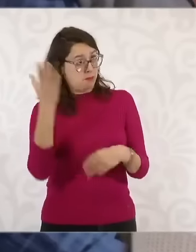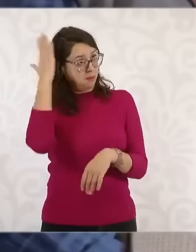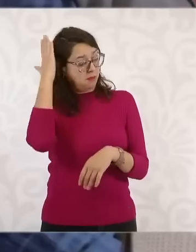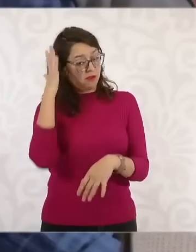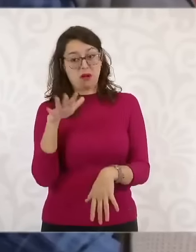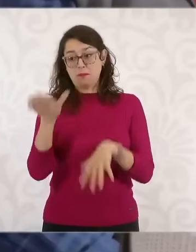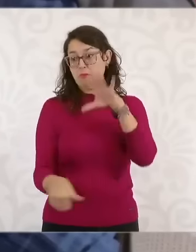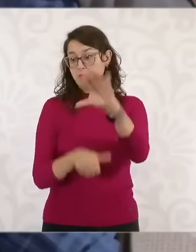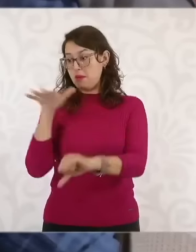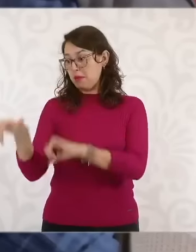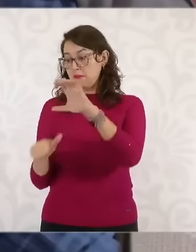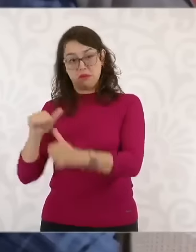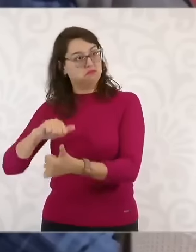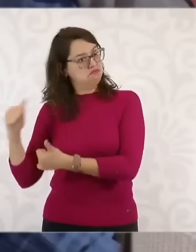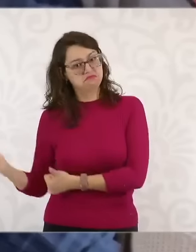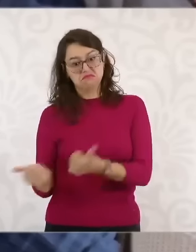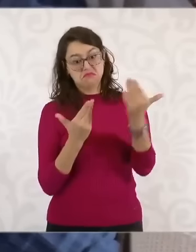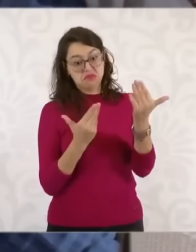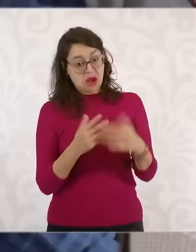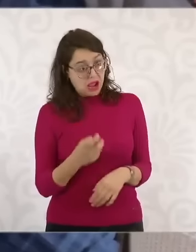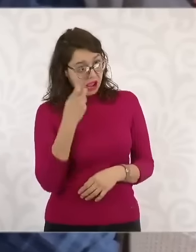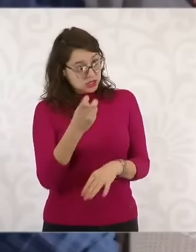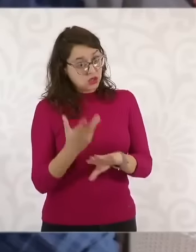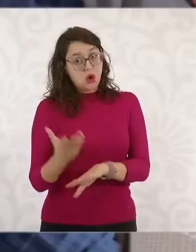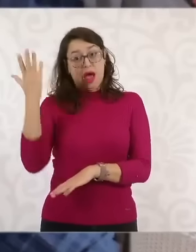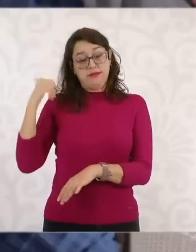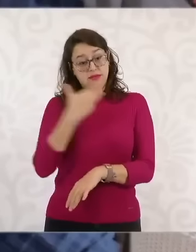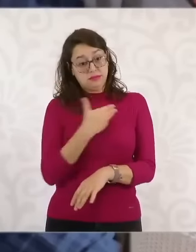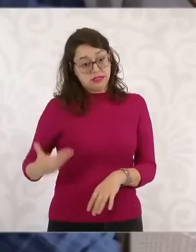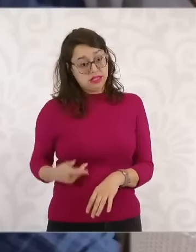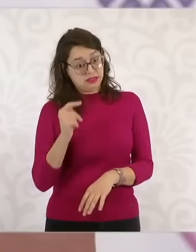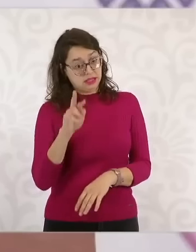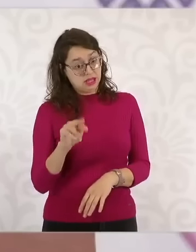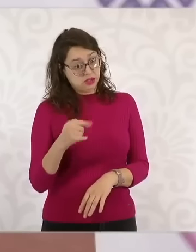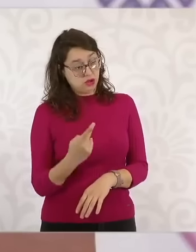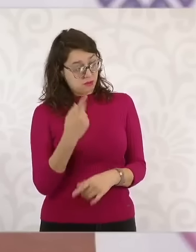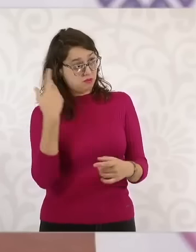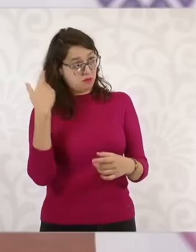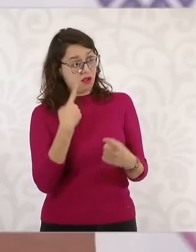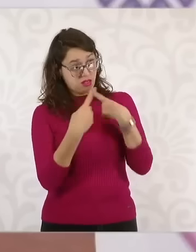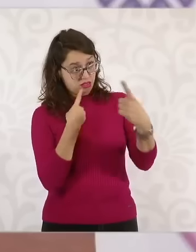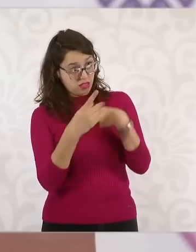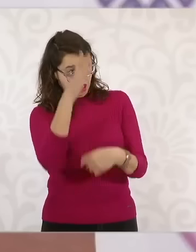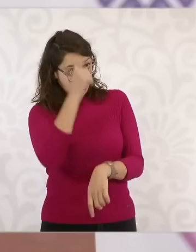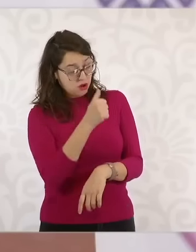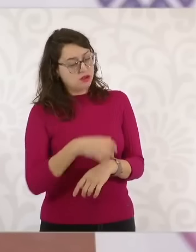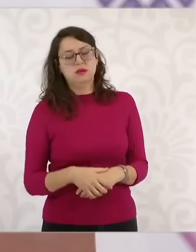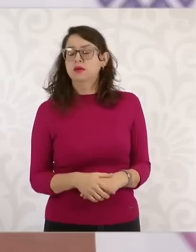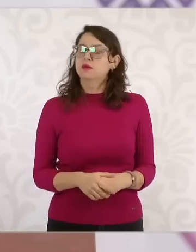avisada, pactada o platicada en su conversación con el presidente Donald Trump? No, es algo que